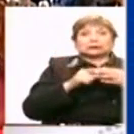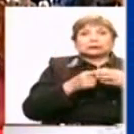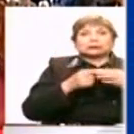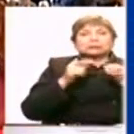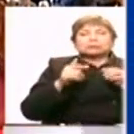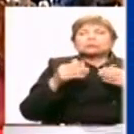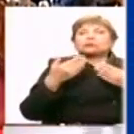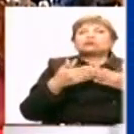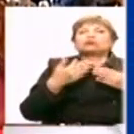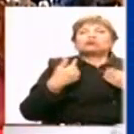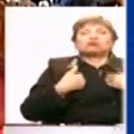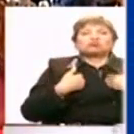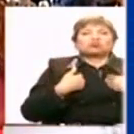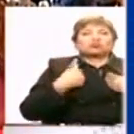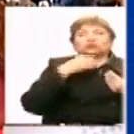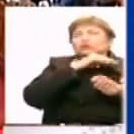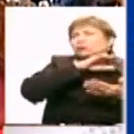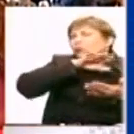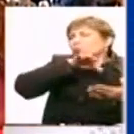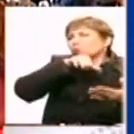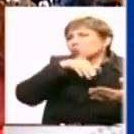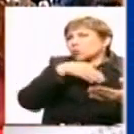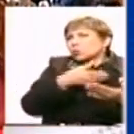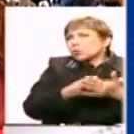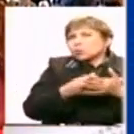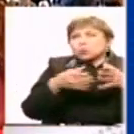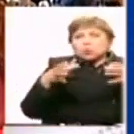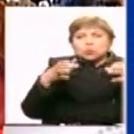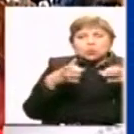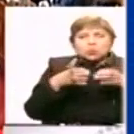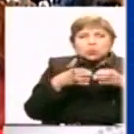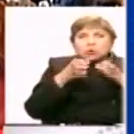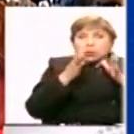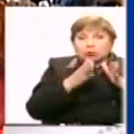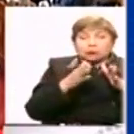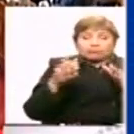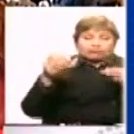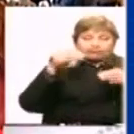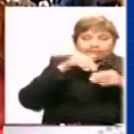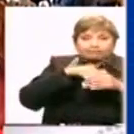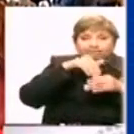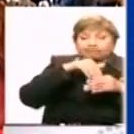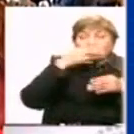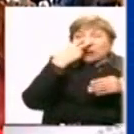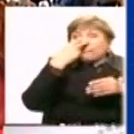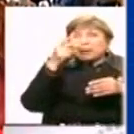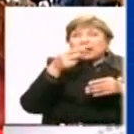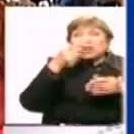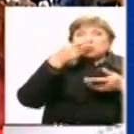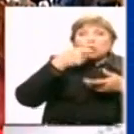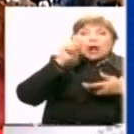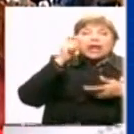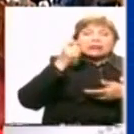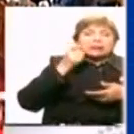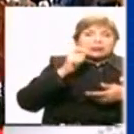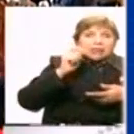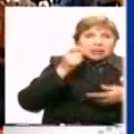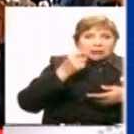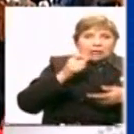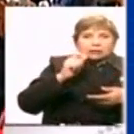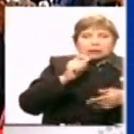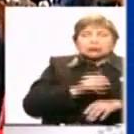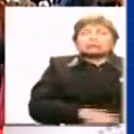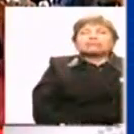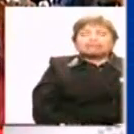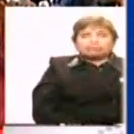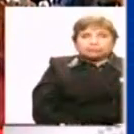pues quizá pues elevamos un poquito más la voz, pero es parte de esto, es parte de la democracia. Él es el